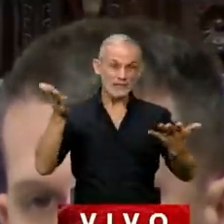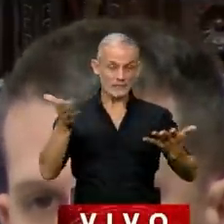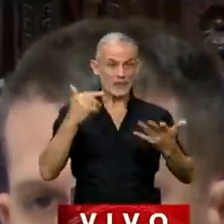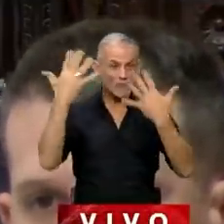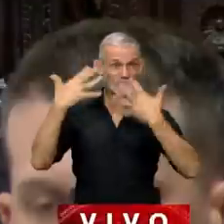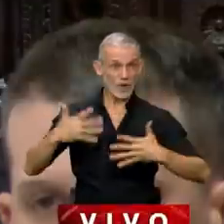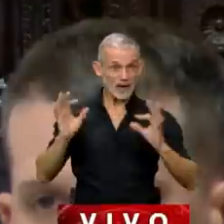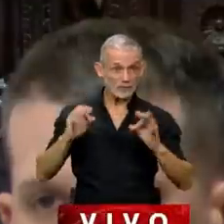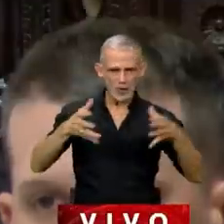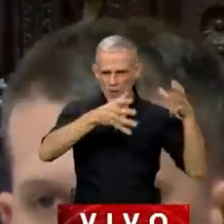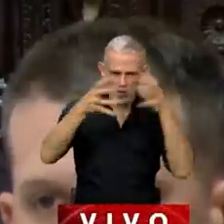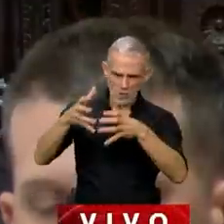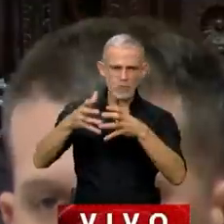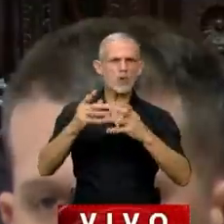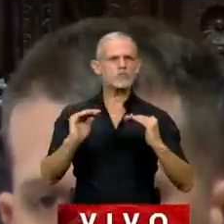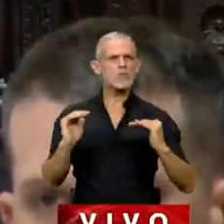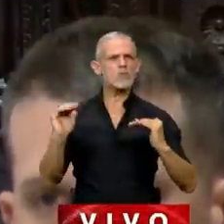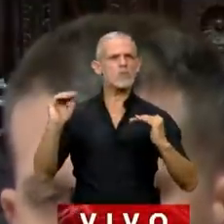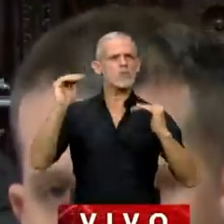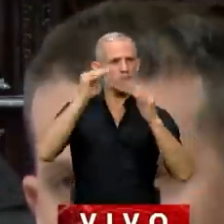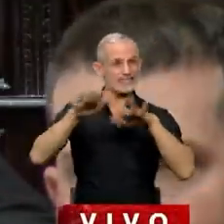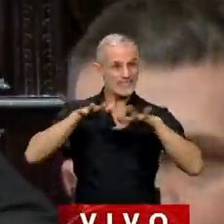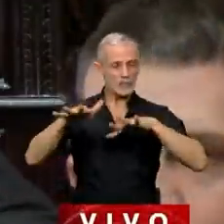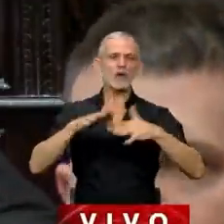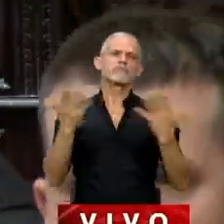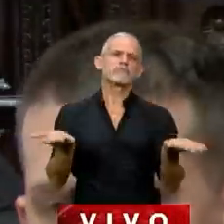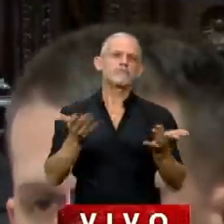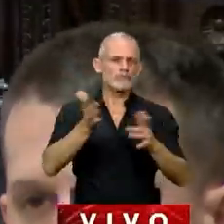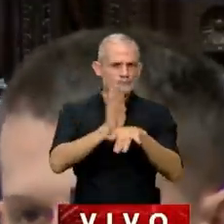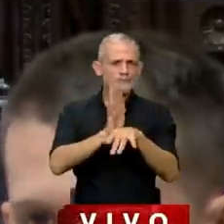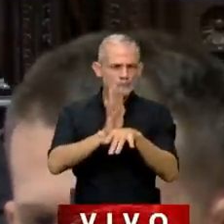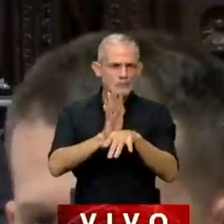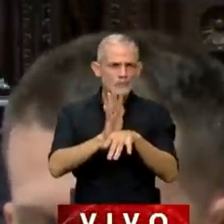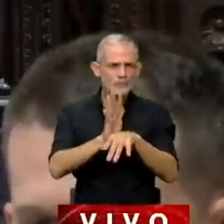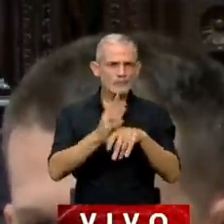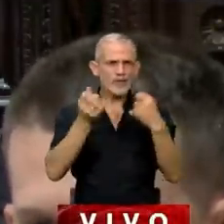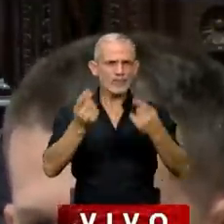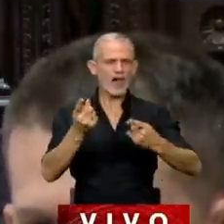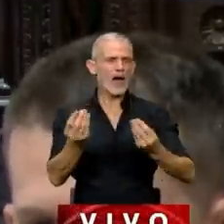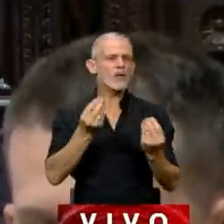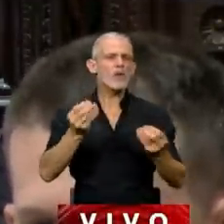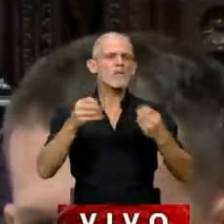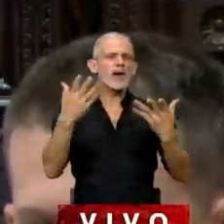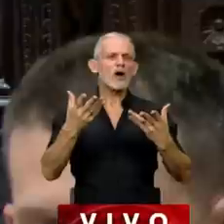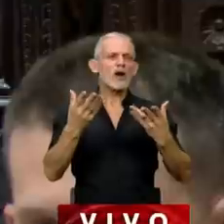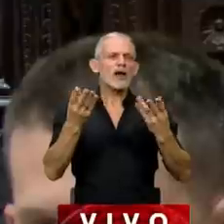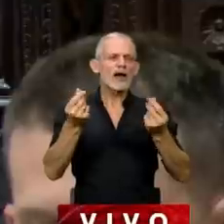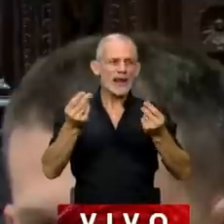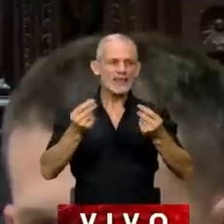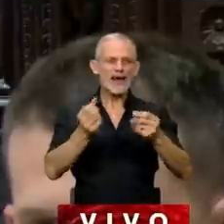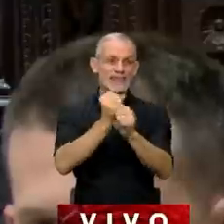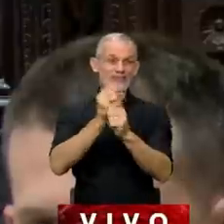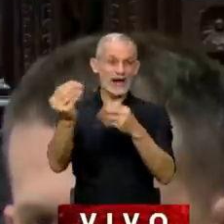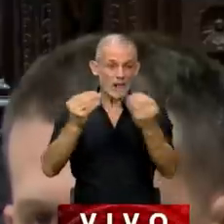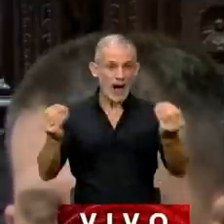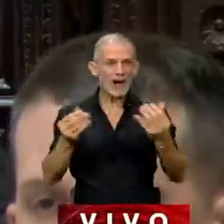de formación que permitan jerarquizar esa situación también va a implicar entonces mejores condiciones de trabajo,